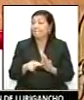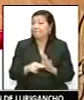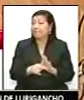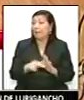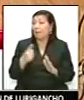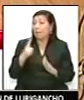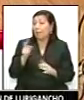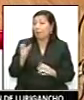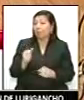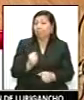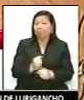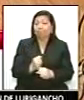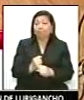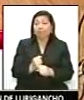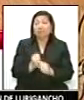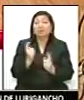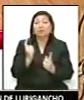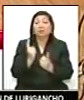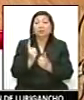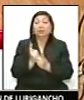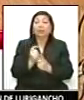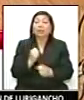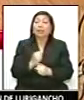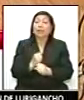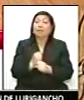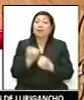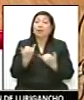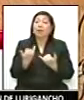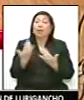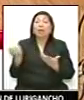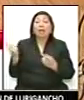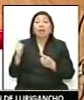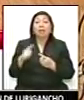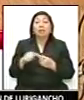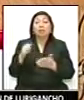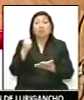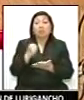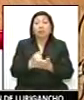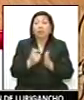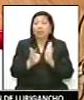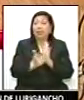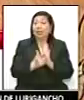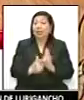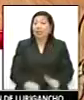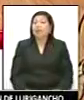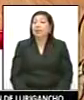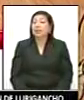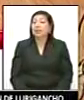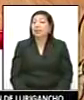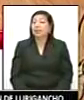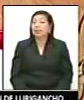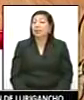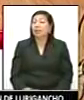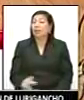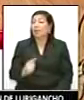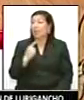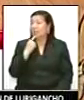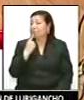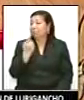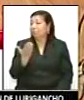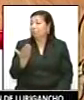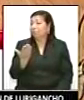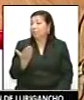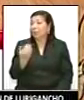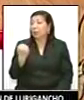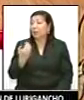regirá para los trabajadores que se encuentran laborando a la fecha de la promulgación de la presente ley. Por lo expuesto, no son atendibles